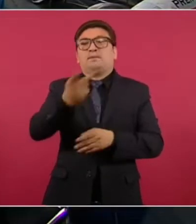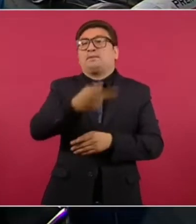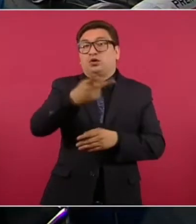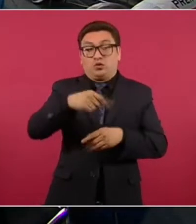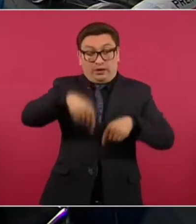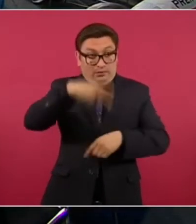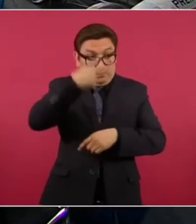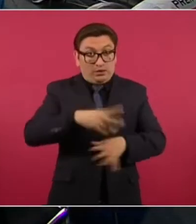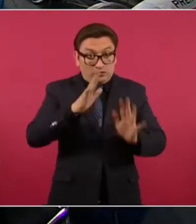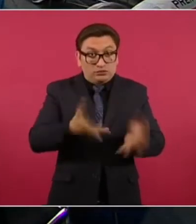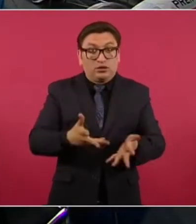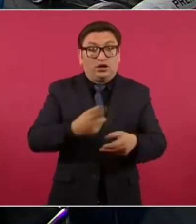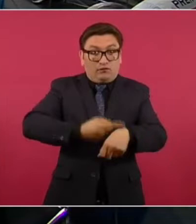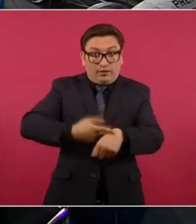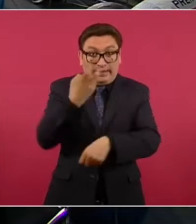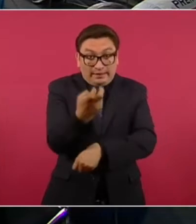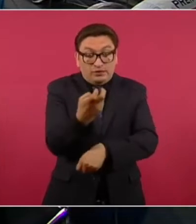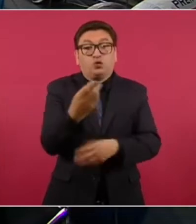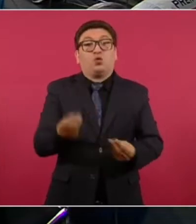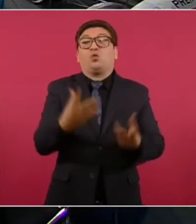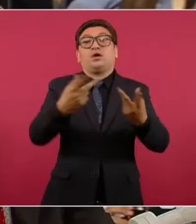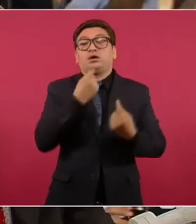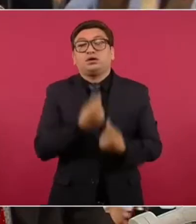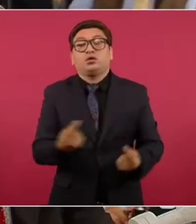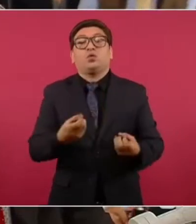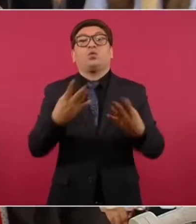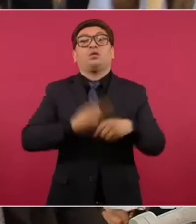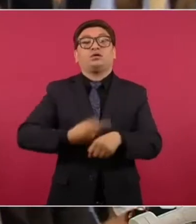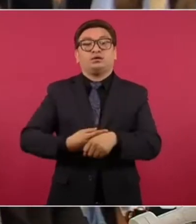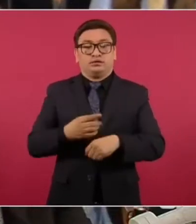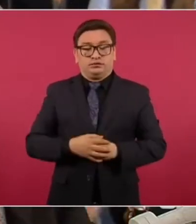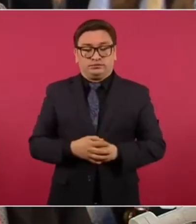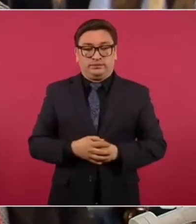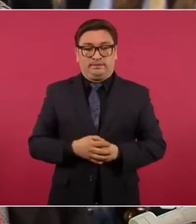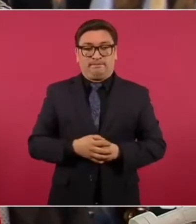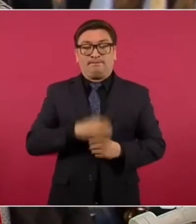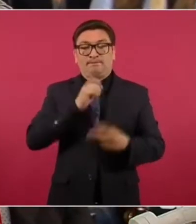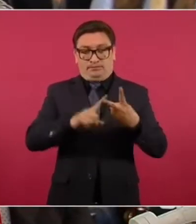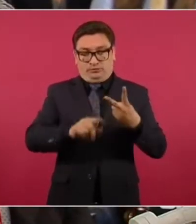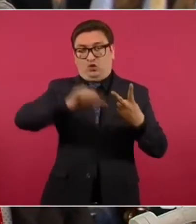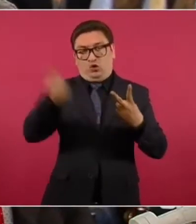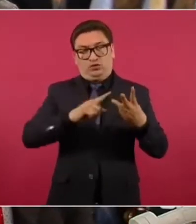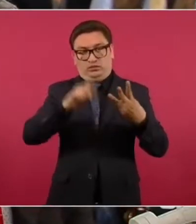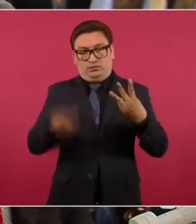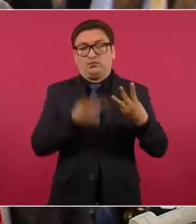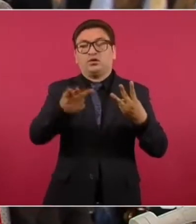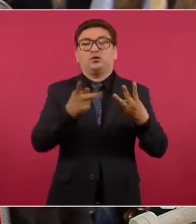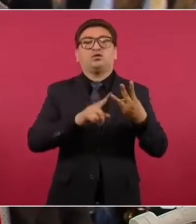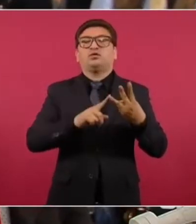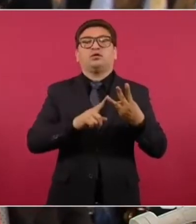habido en México de este síndrome en niños, y también preguntar sobre